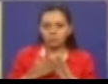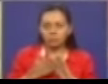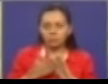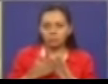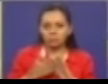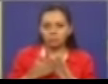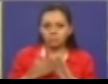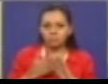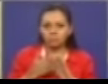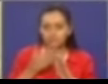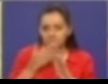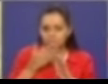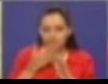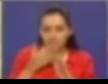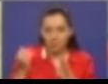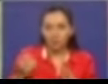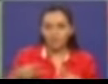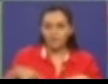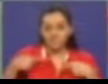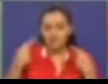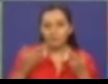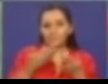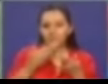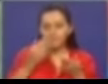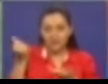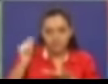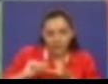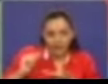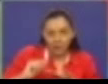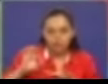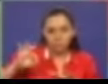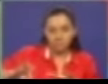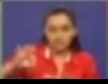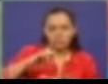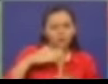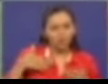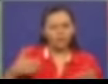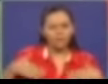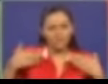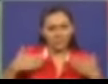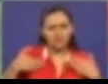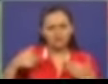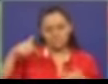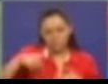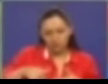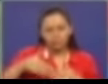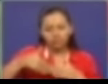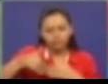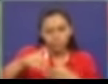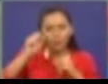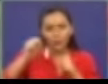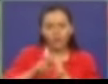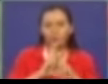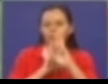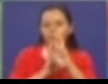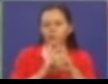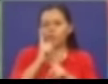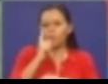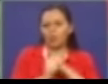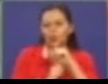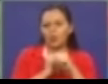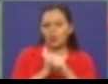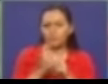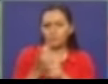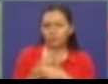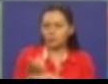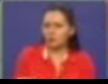mejor, menos costo de la semilla, que estamos contentos y conscientes de aquí al año vamos a dar resultados como pequeños productores con su